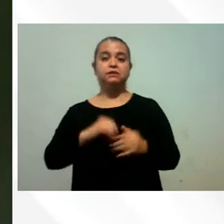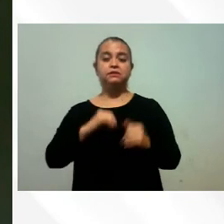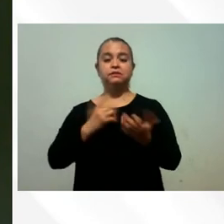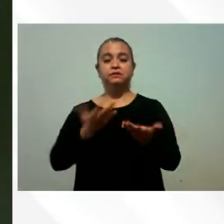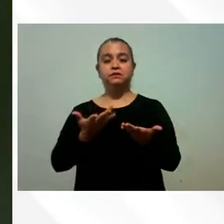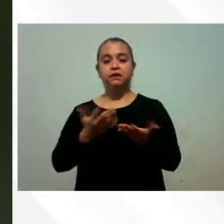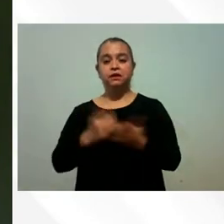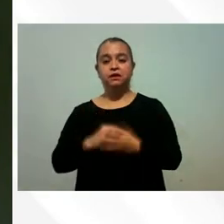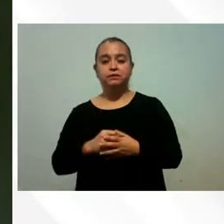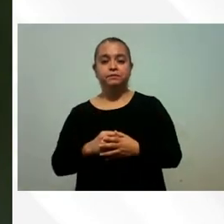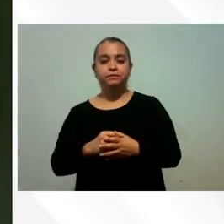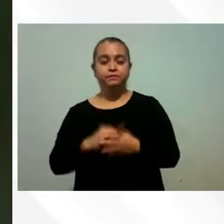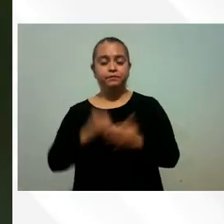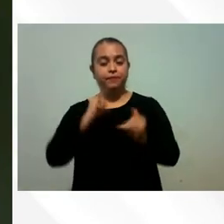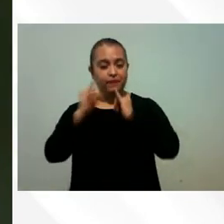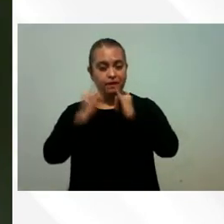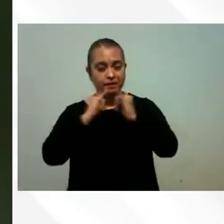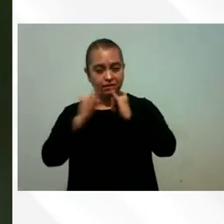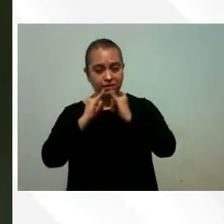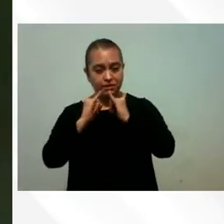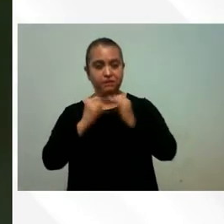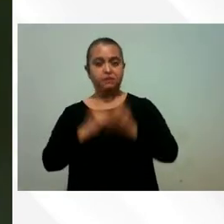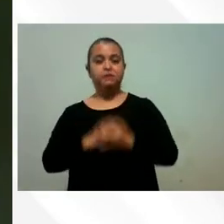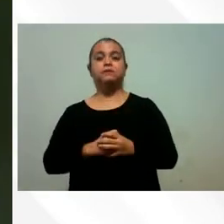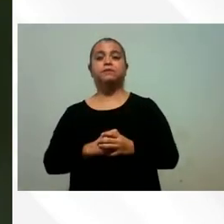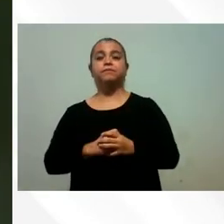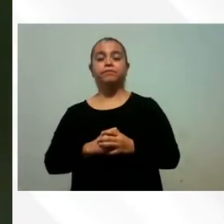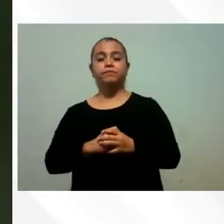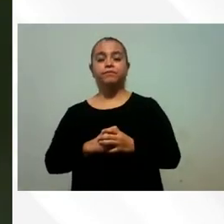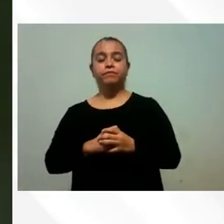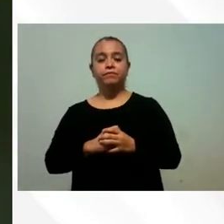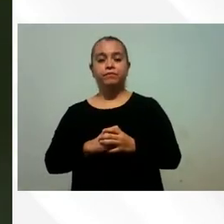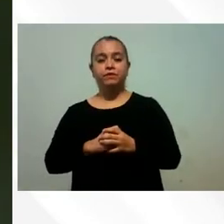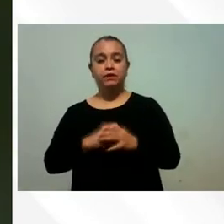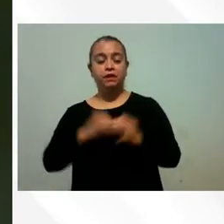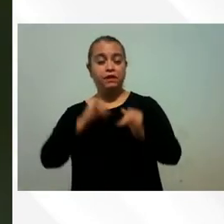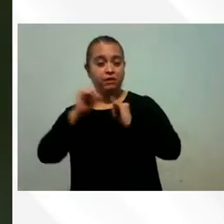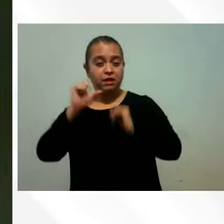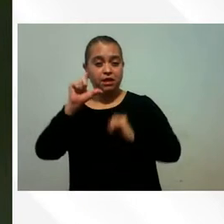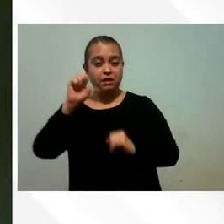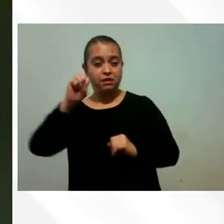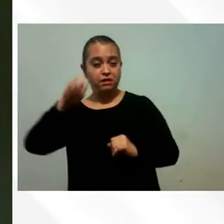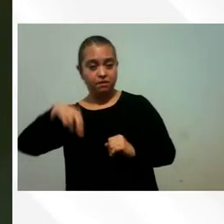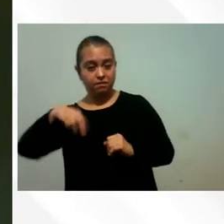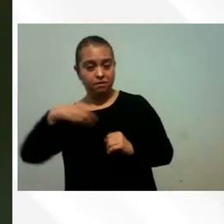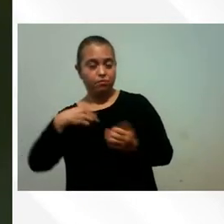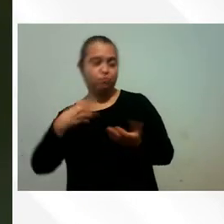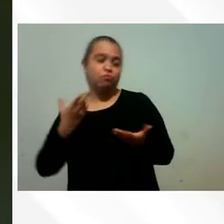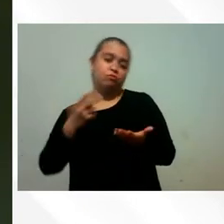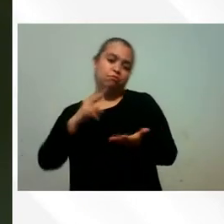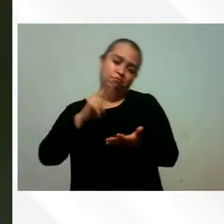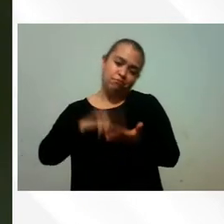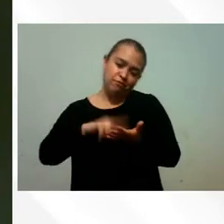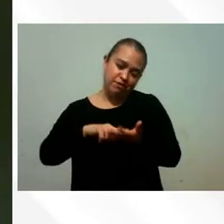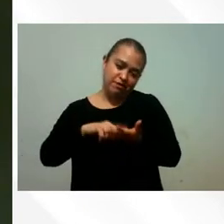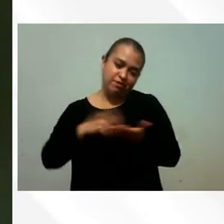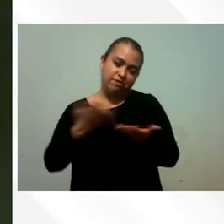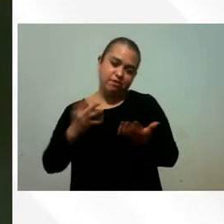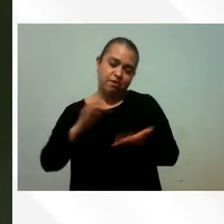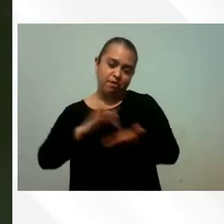participación a las intérpretes de lengua de señas mexicanas por este valioso apoyo. Muchas